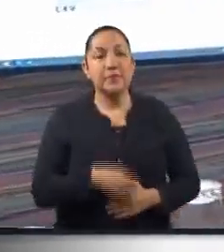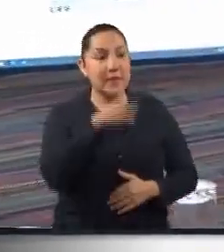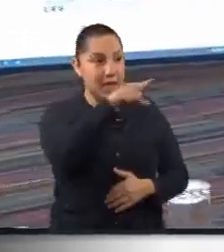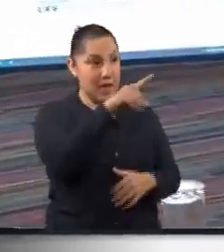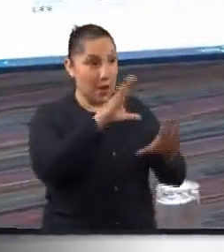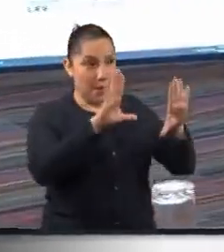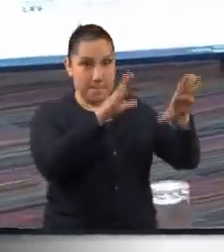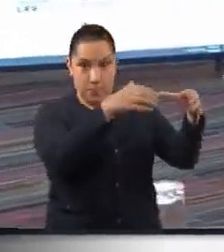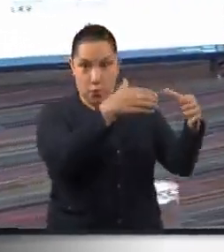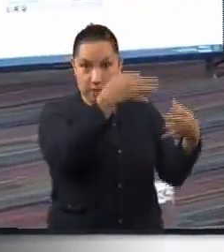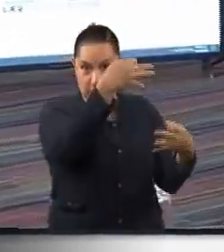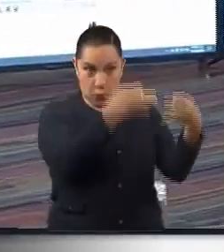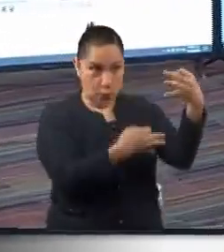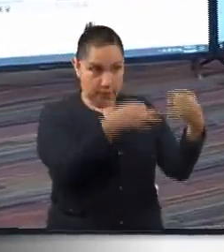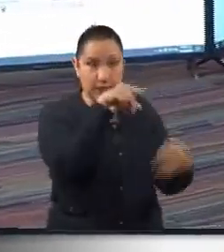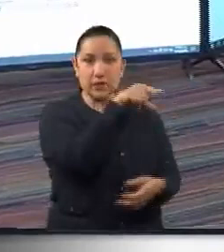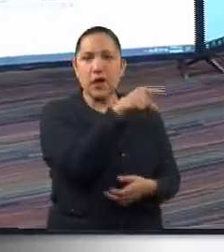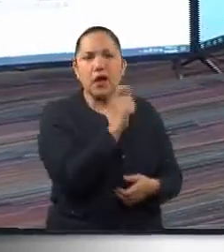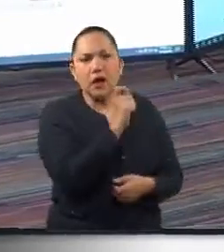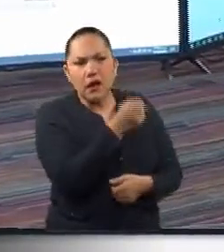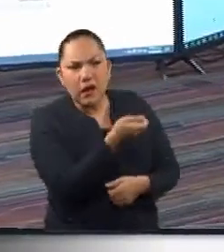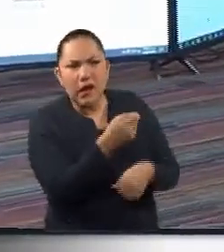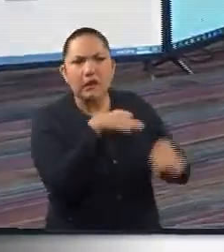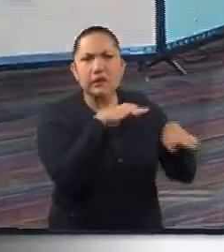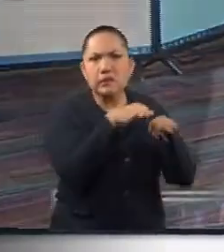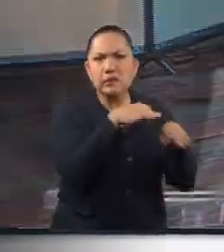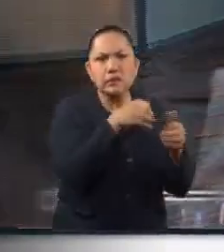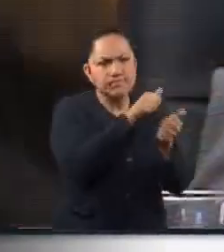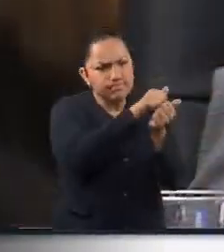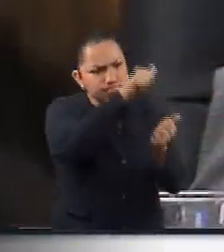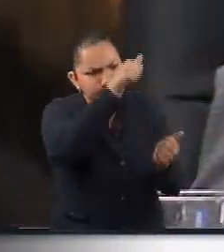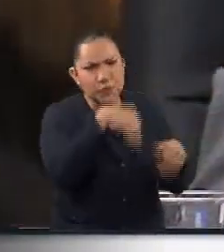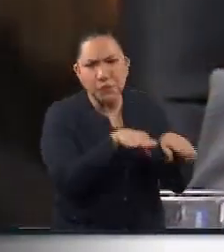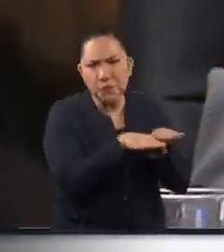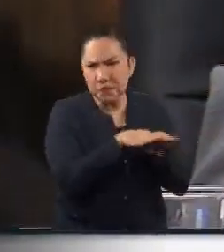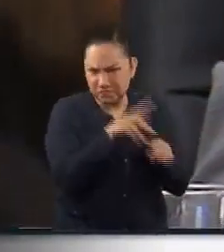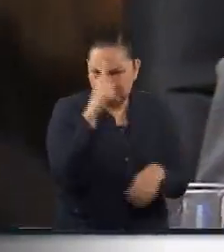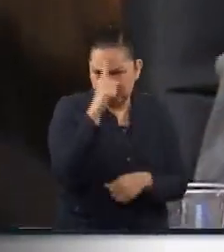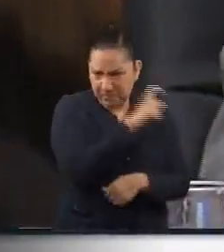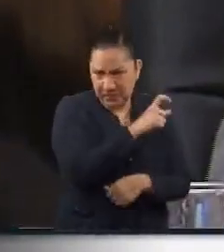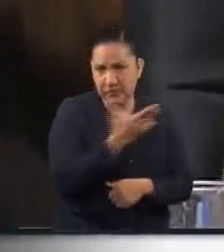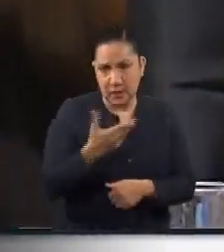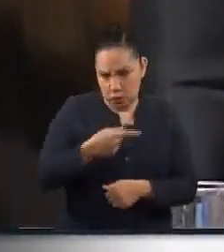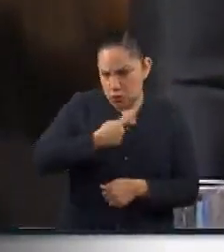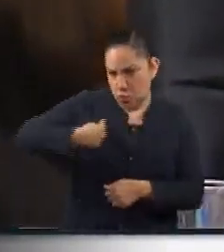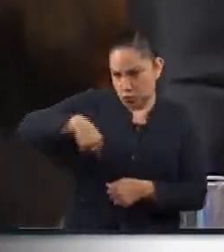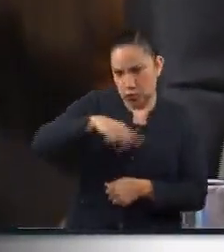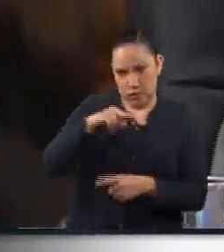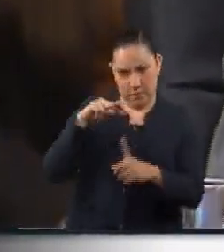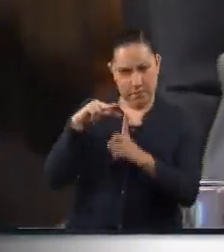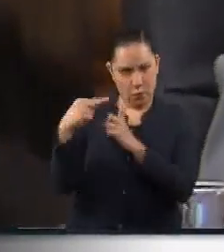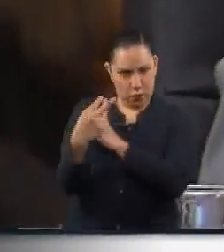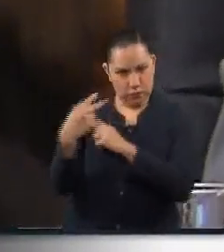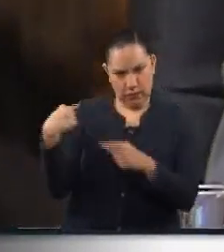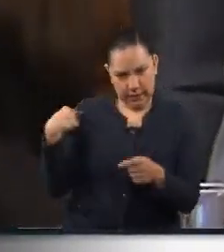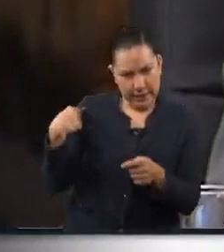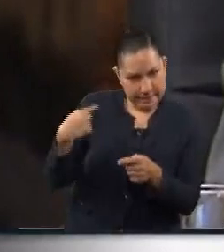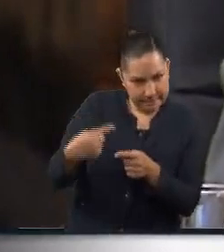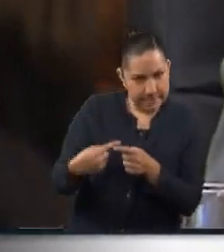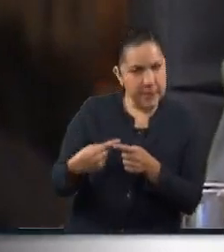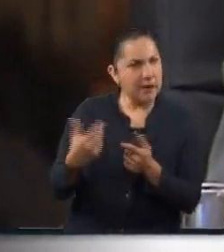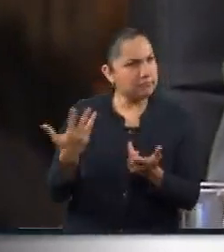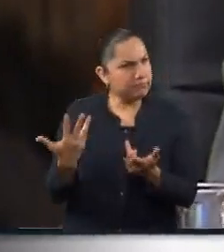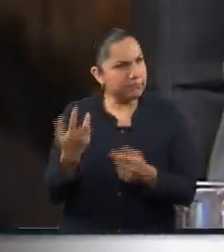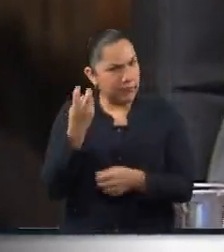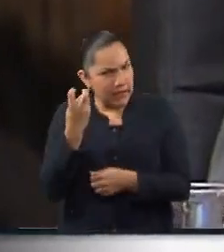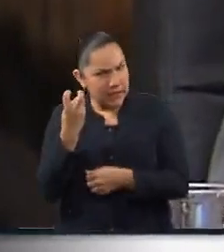y lo que ha ocurrido últimamente pues desde nuestro punto de vista no hay duda que ha tomado la